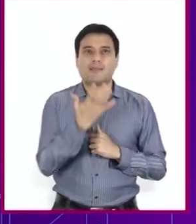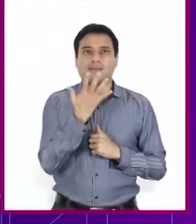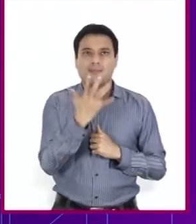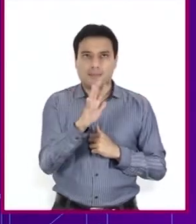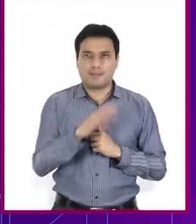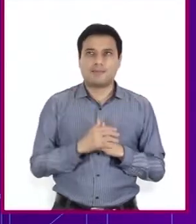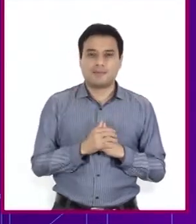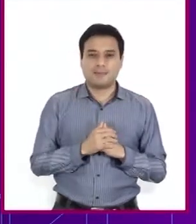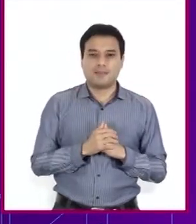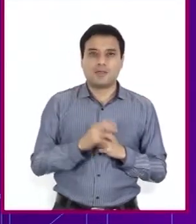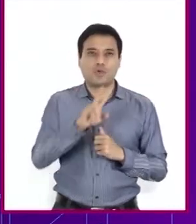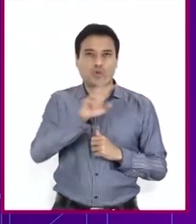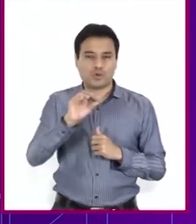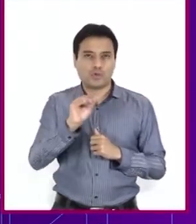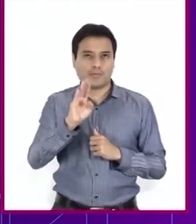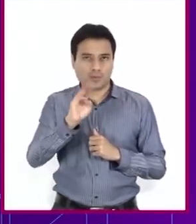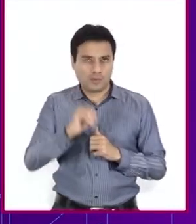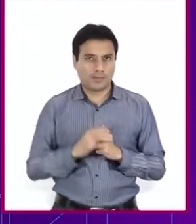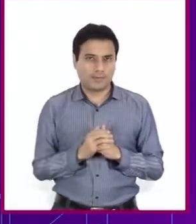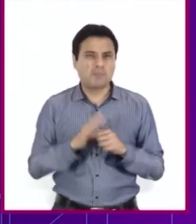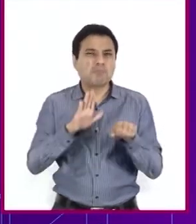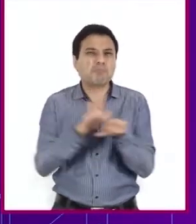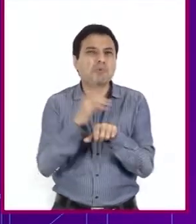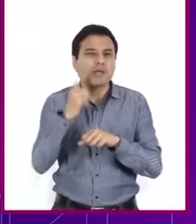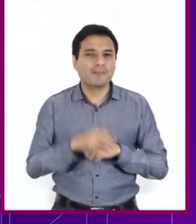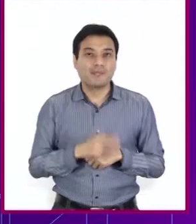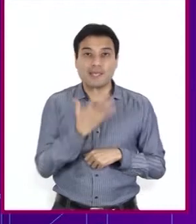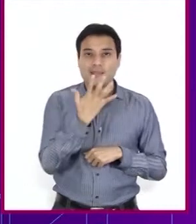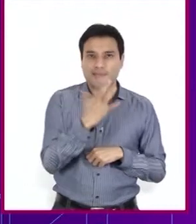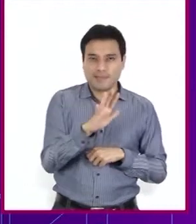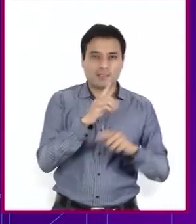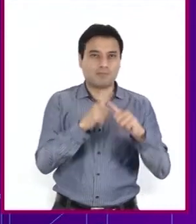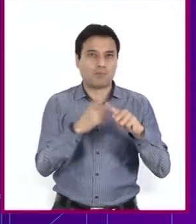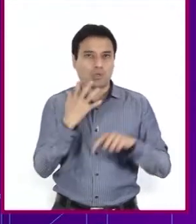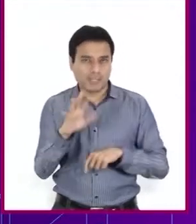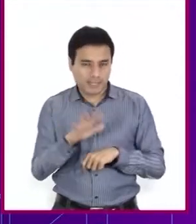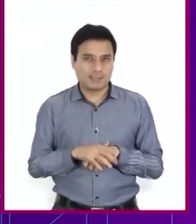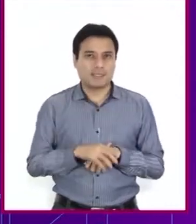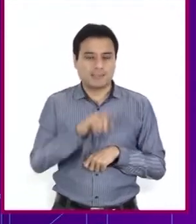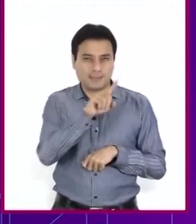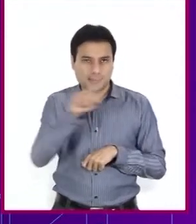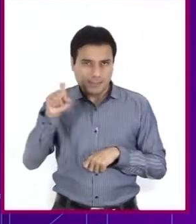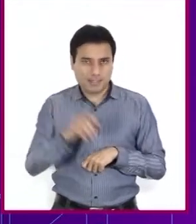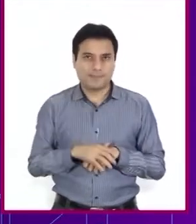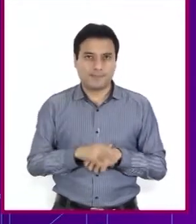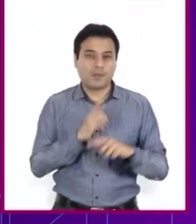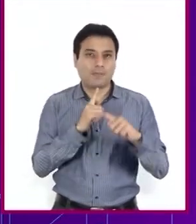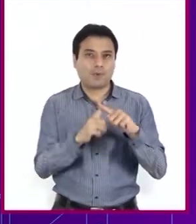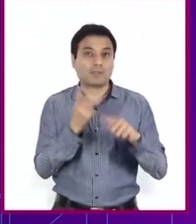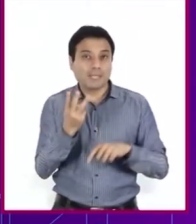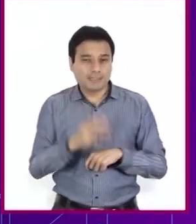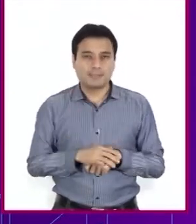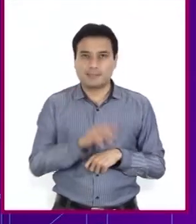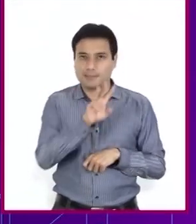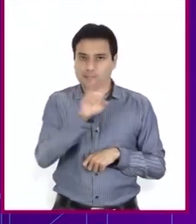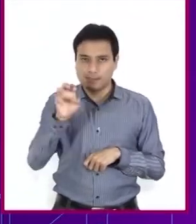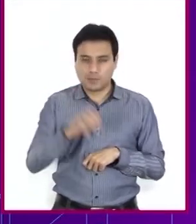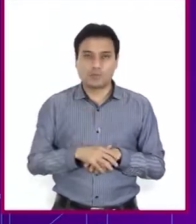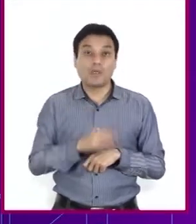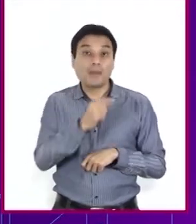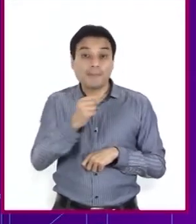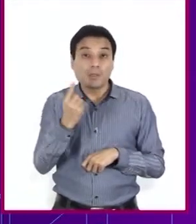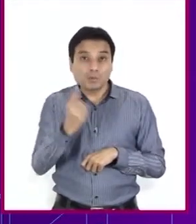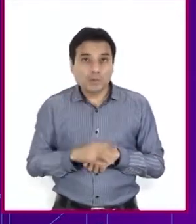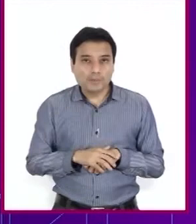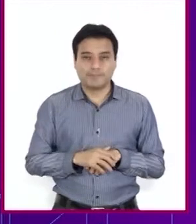tiene 299 cubos, porque 10 al cuadrado es igual a 100, por 3 son 300, menos